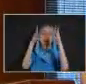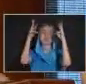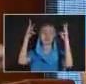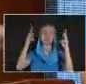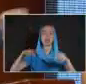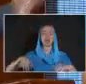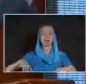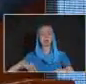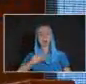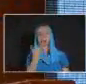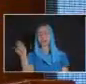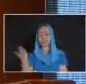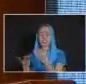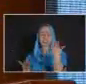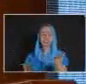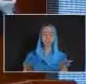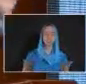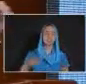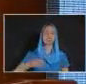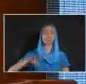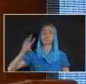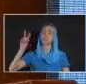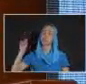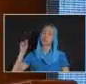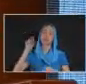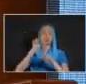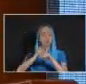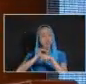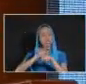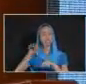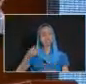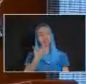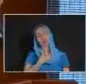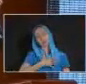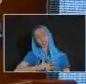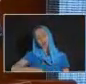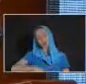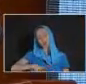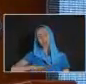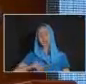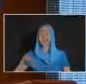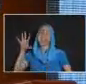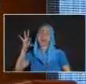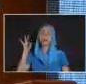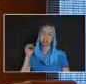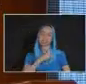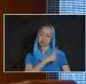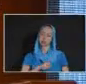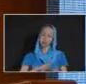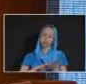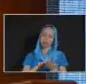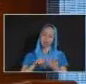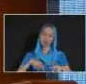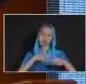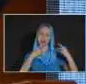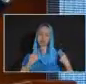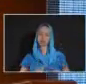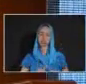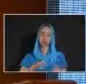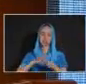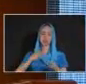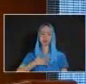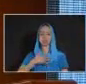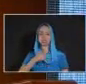No permita, Señor, que la amargura haya el lugar en el corazón de mis hermanos. Pon el bálsamo